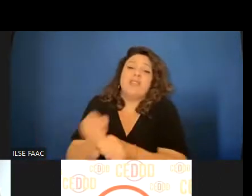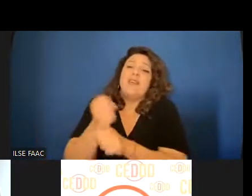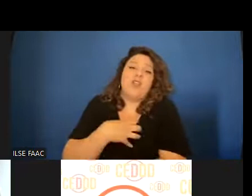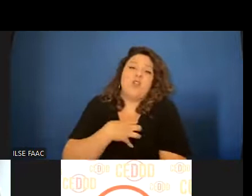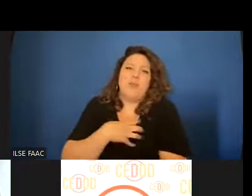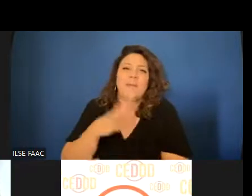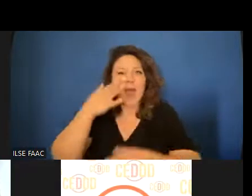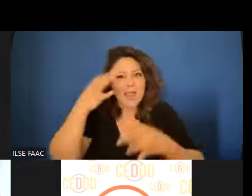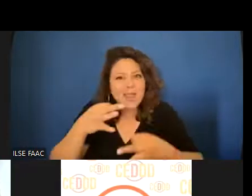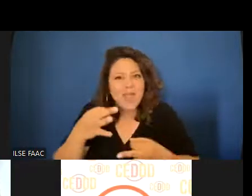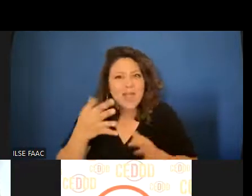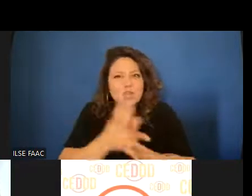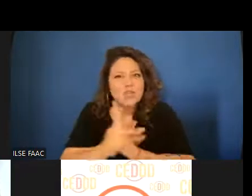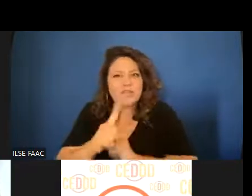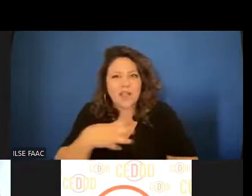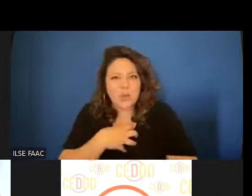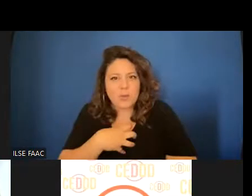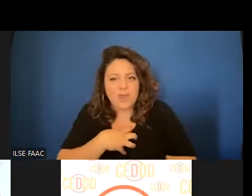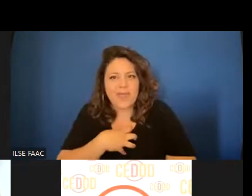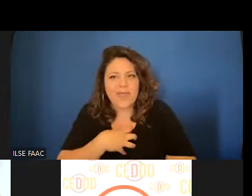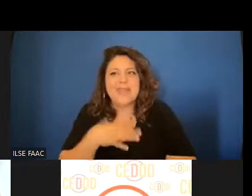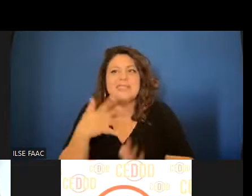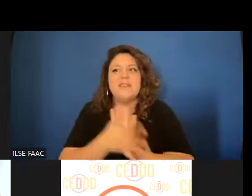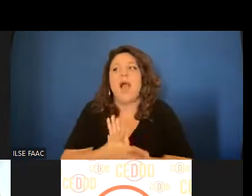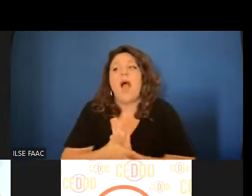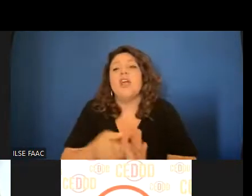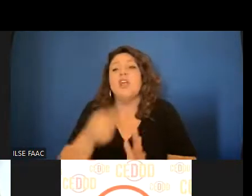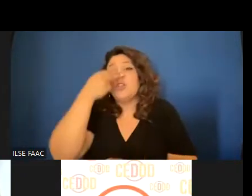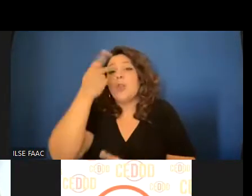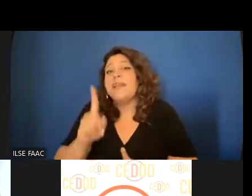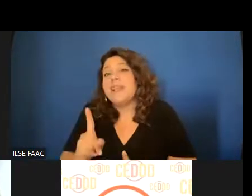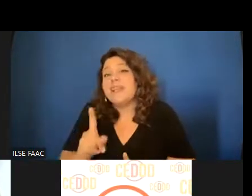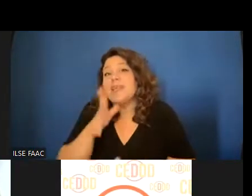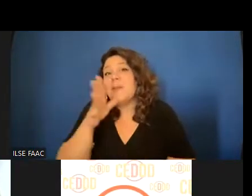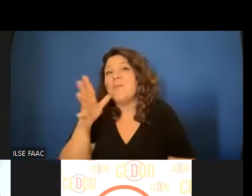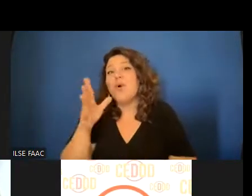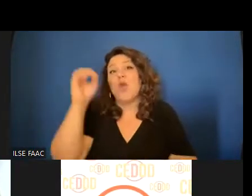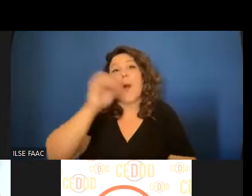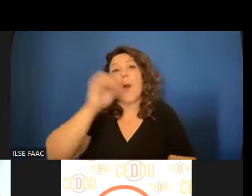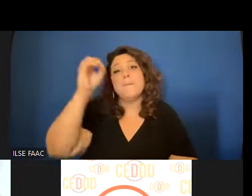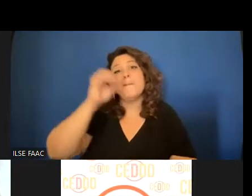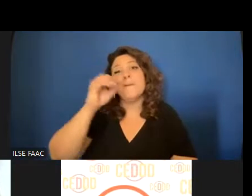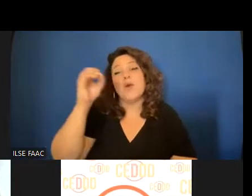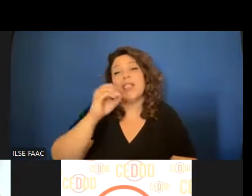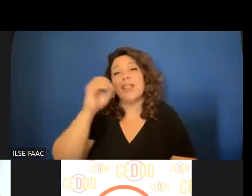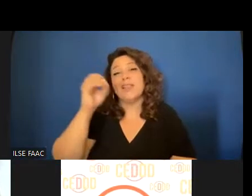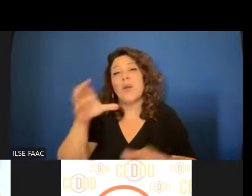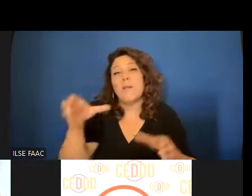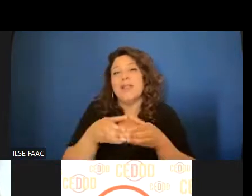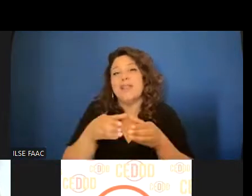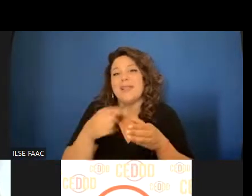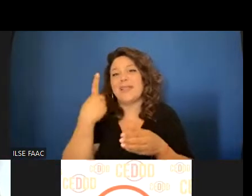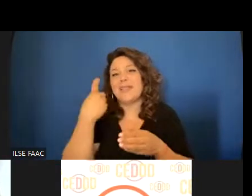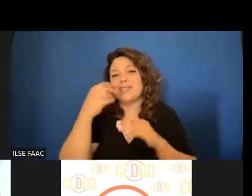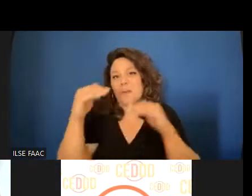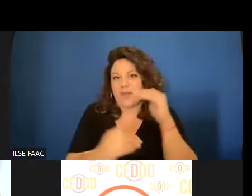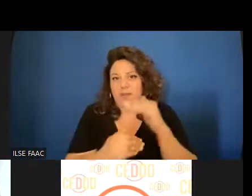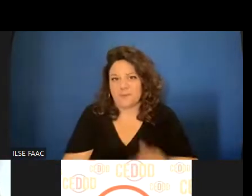la incapacidad. Entonces, a partir del 18, todas las personas con una incapacidad tienen